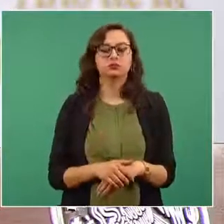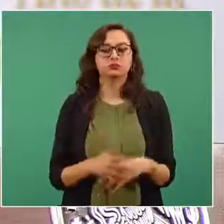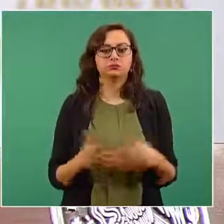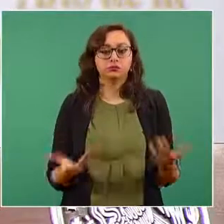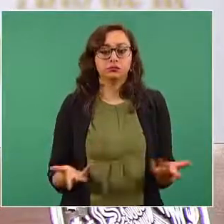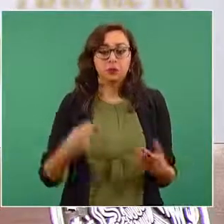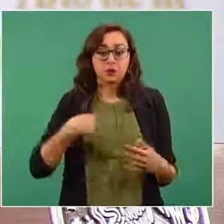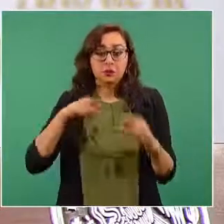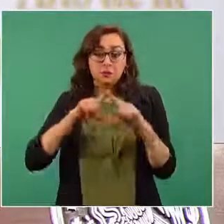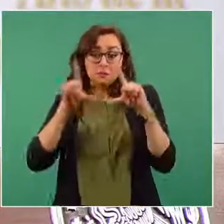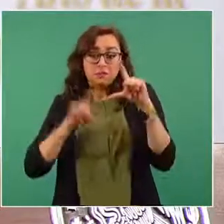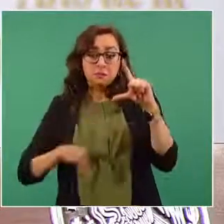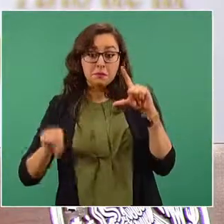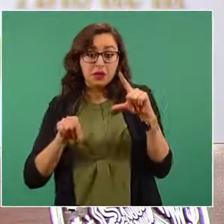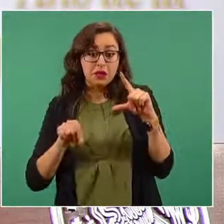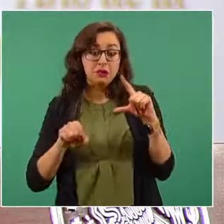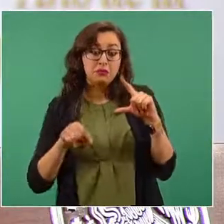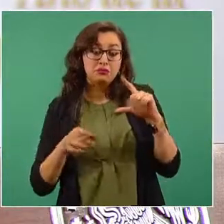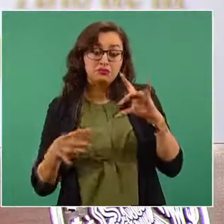protectorados.